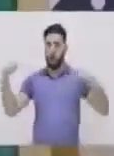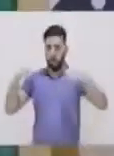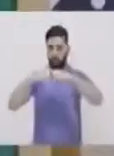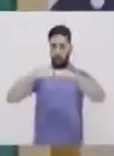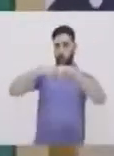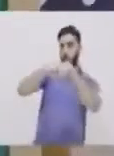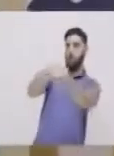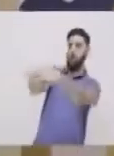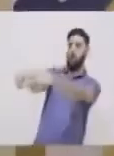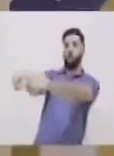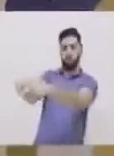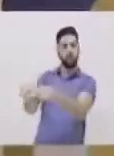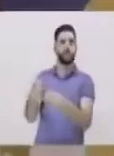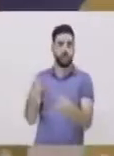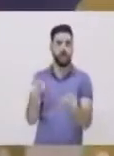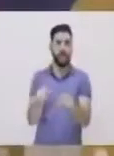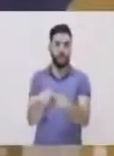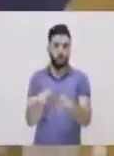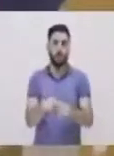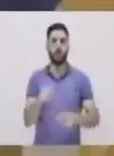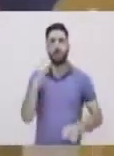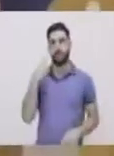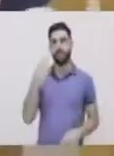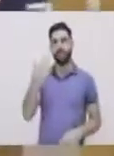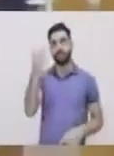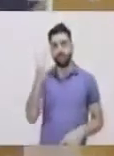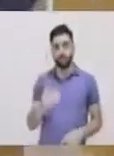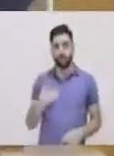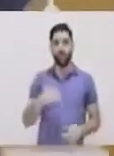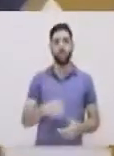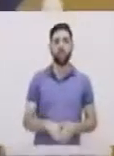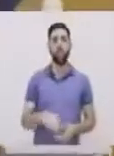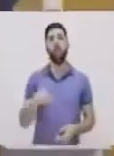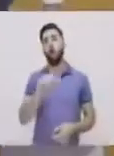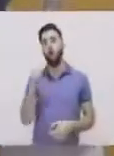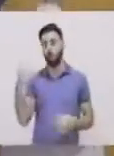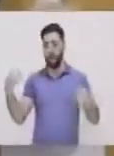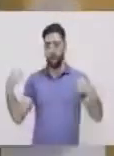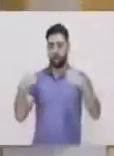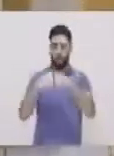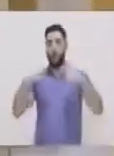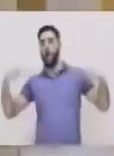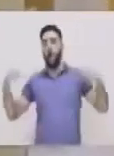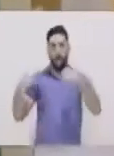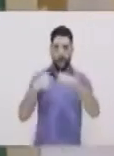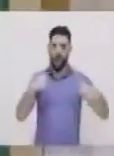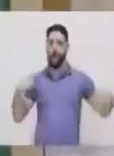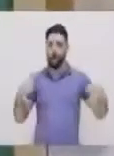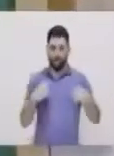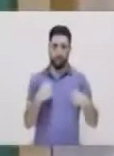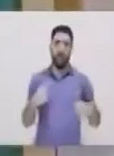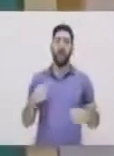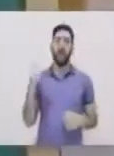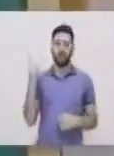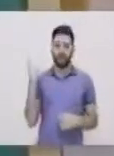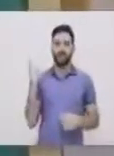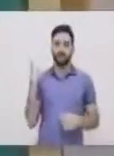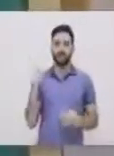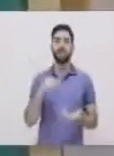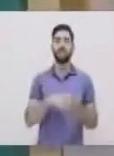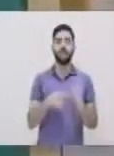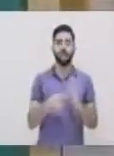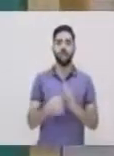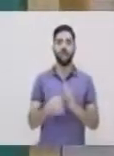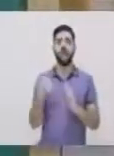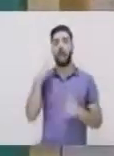llevará mayor fuerza que el otro. Ahora bien, están sus contrarios, los choques elásticos. En los choques